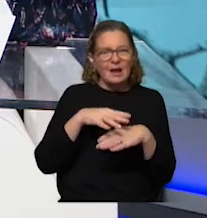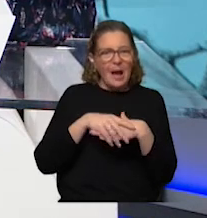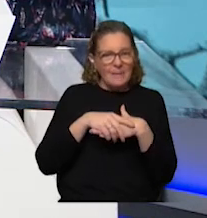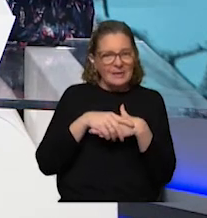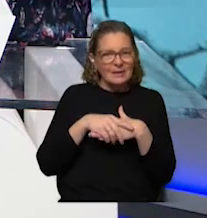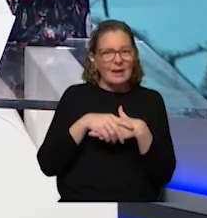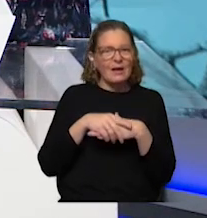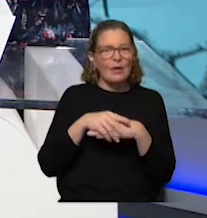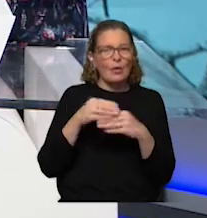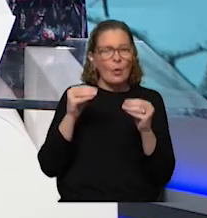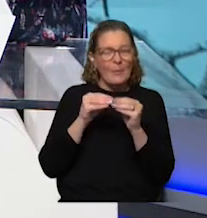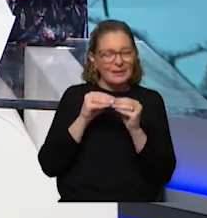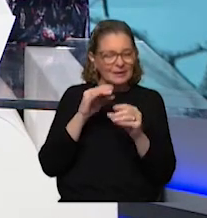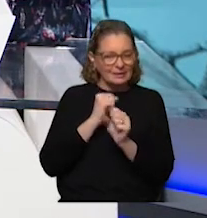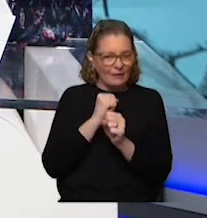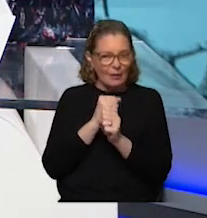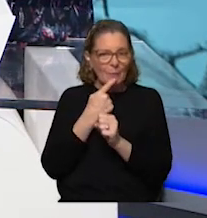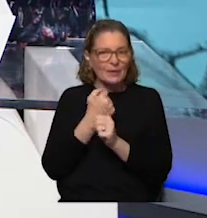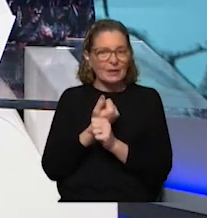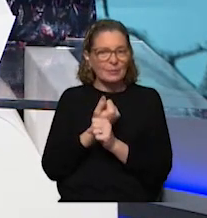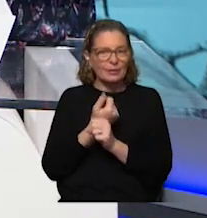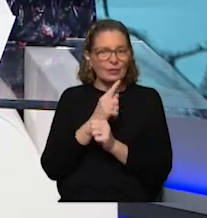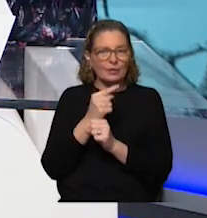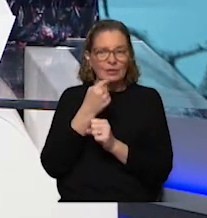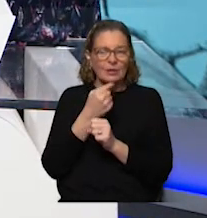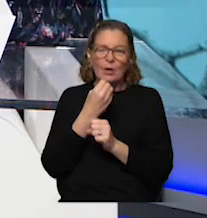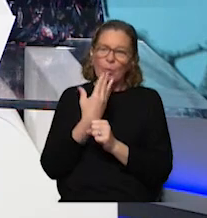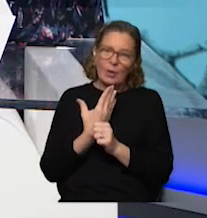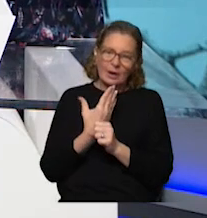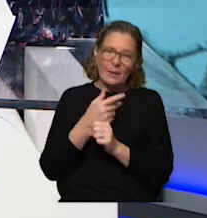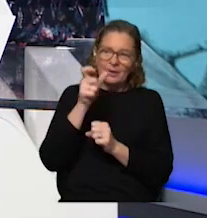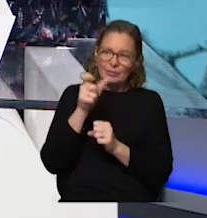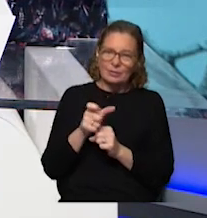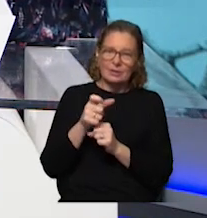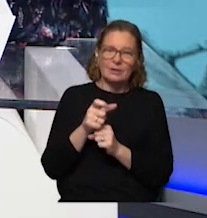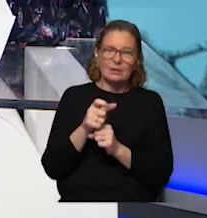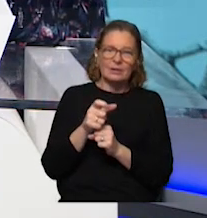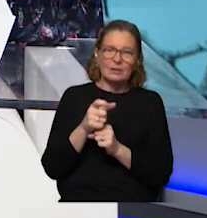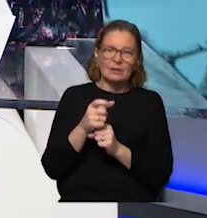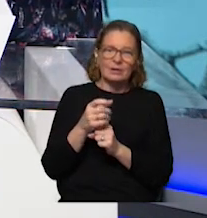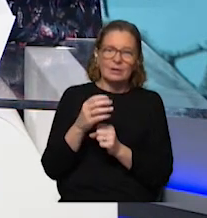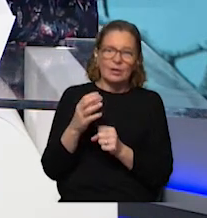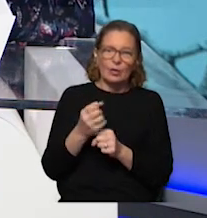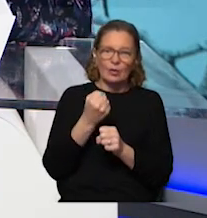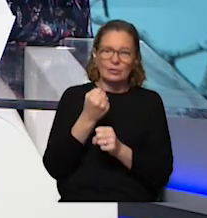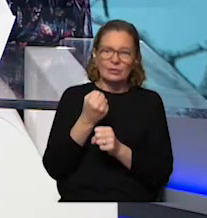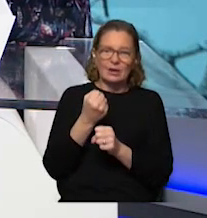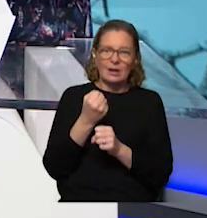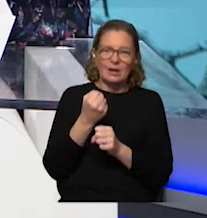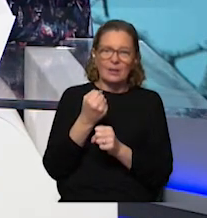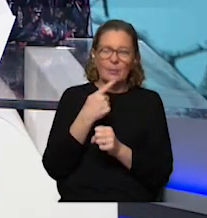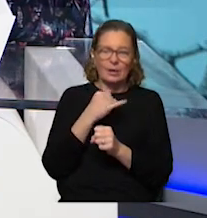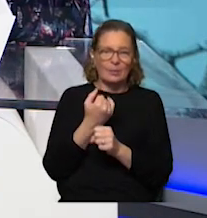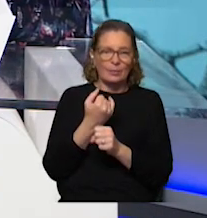o compañera de trabajo y que no tenían Solo que buena que fulanita no O sea poder encontrar nuestras contradicciones